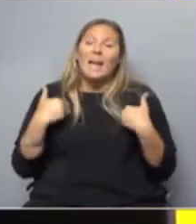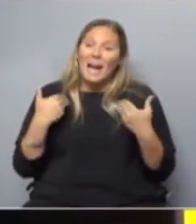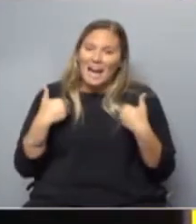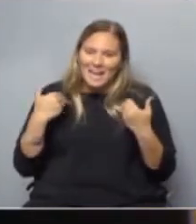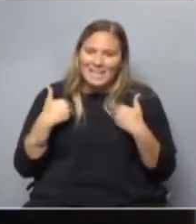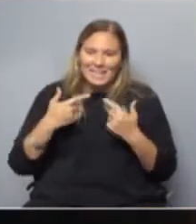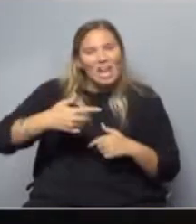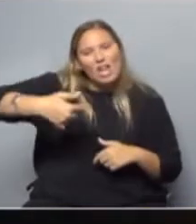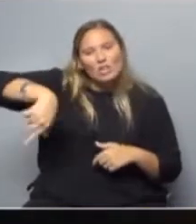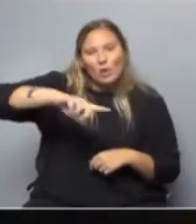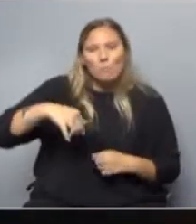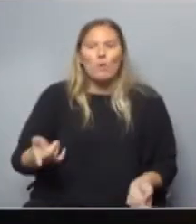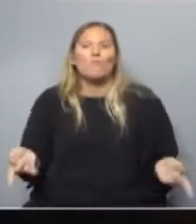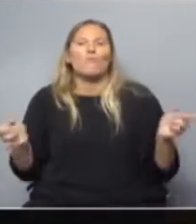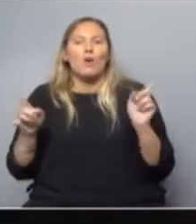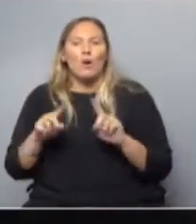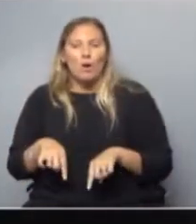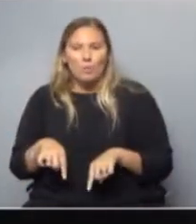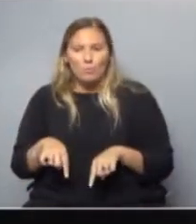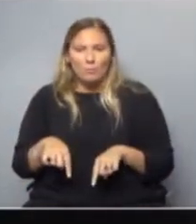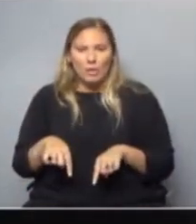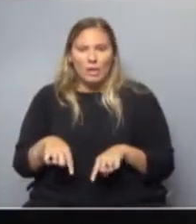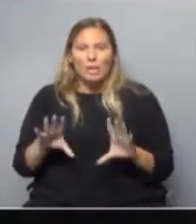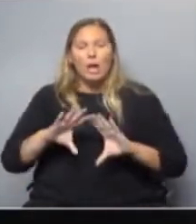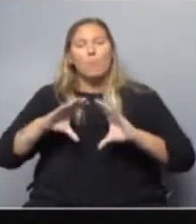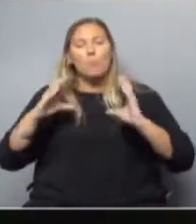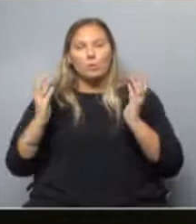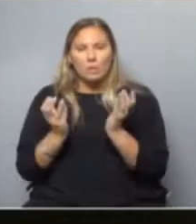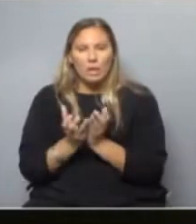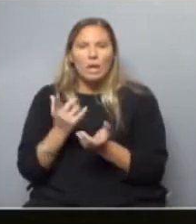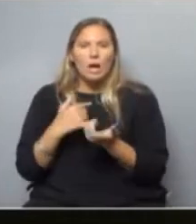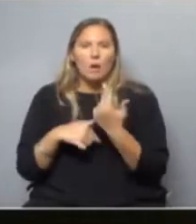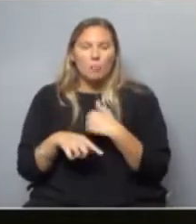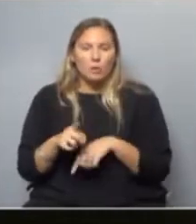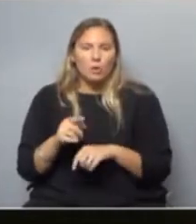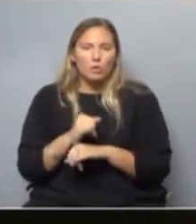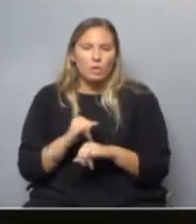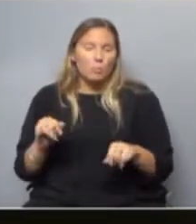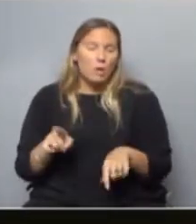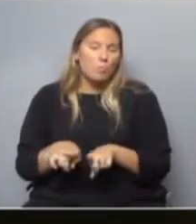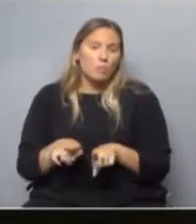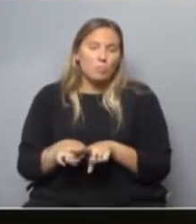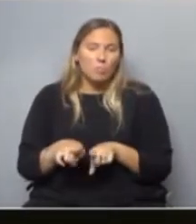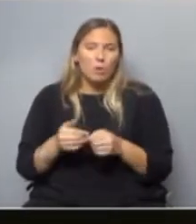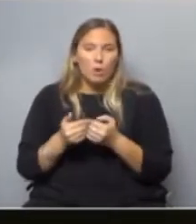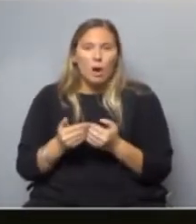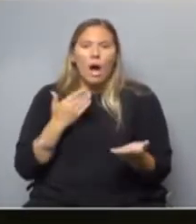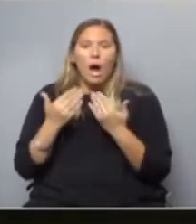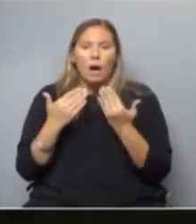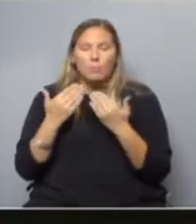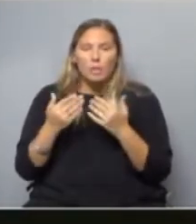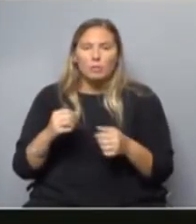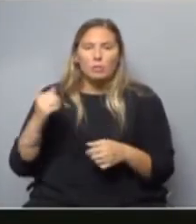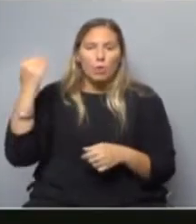tenemos todos por volver a la cita mundialista, pero vamos a irnos como comenzamos, hablando de tuberculosis. Vamos